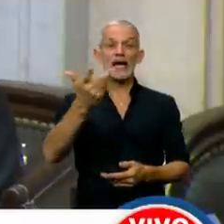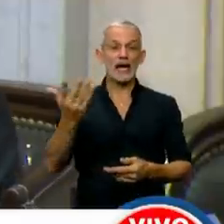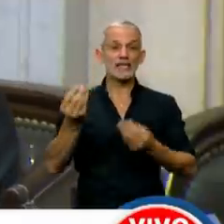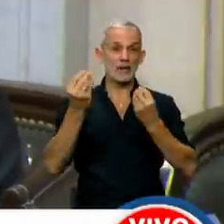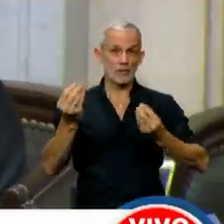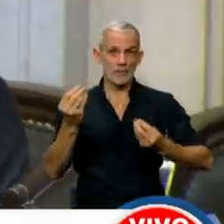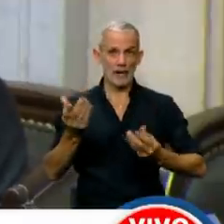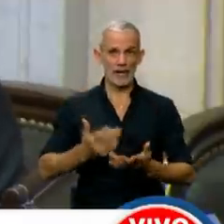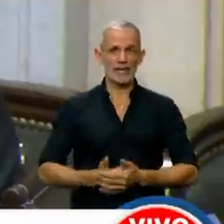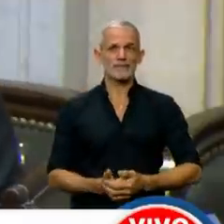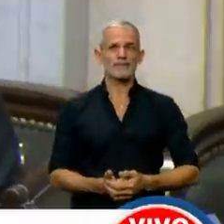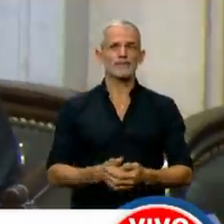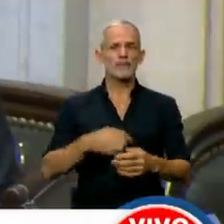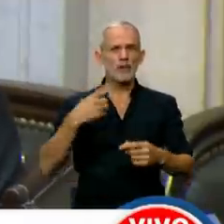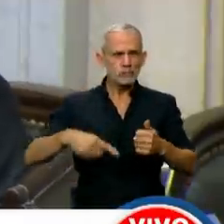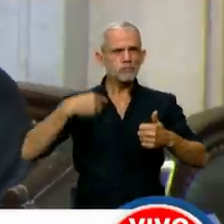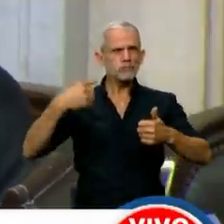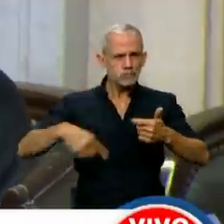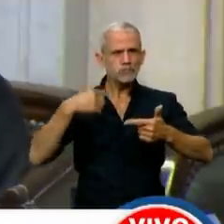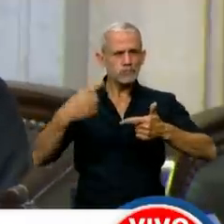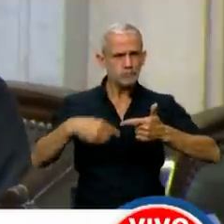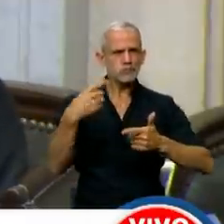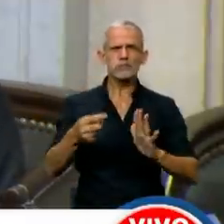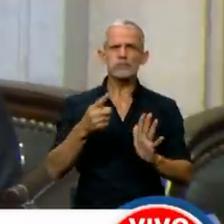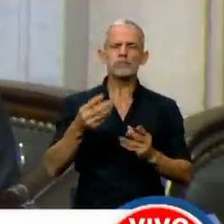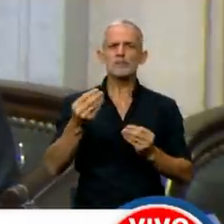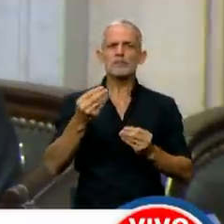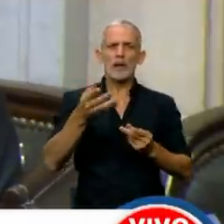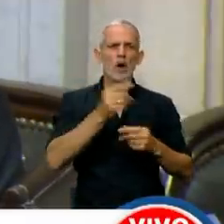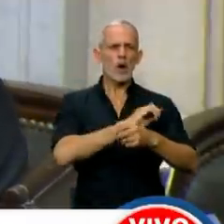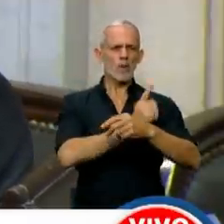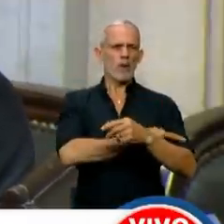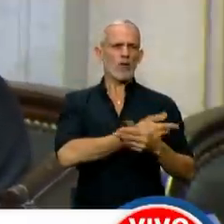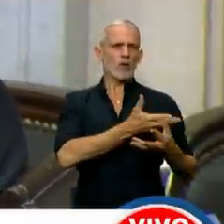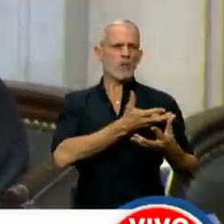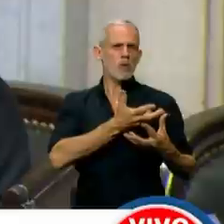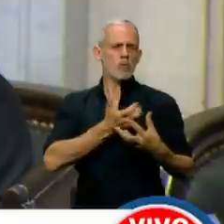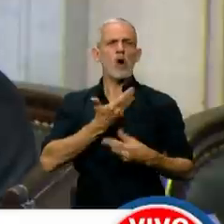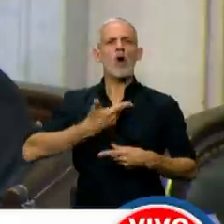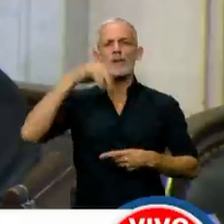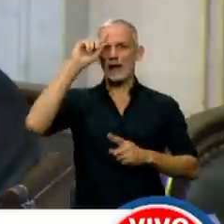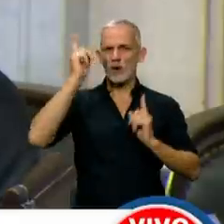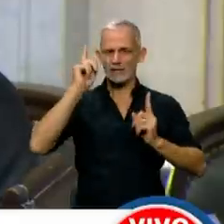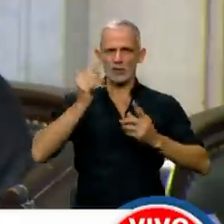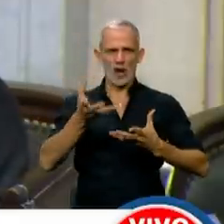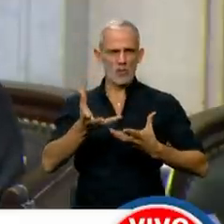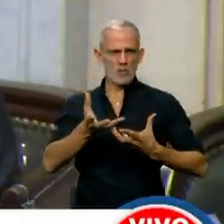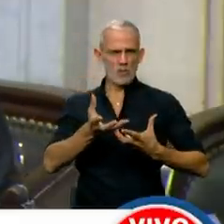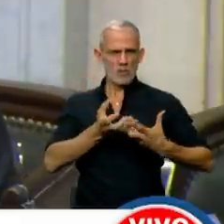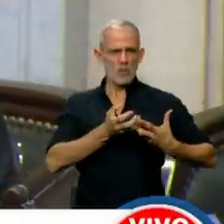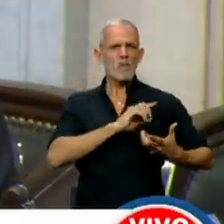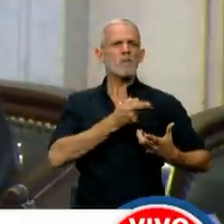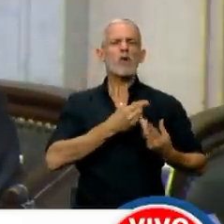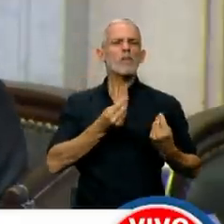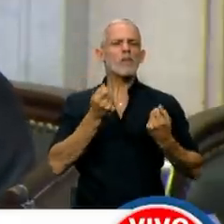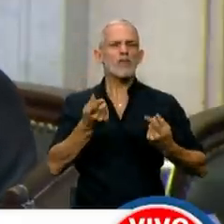maniobra sistemática y quirúrgica de acumulación de poder por parte del gobierno nacional y esto es